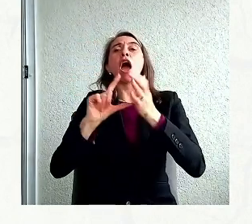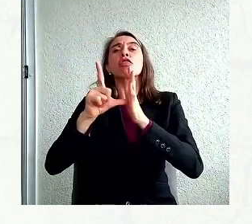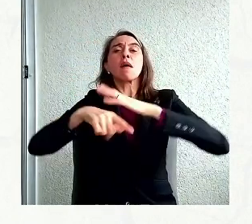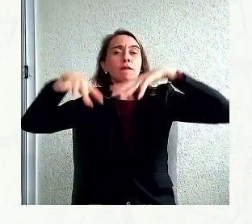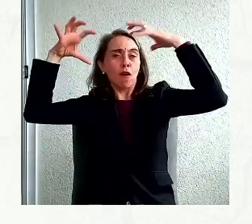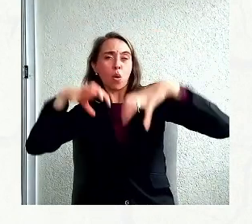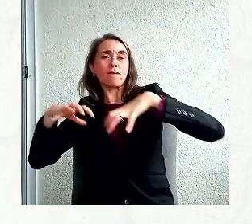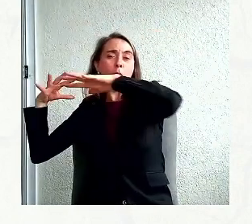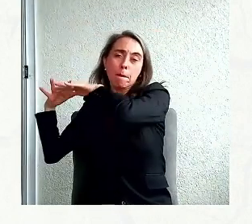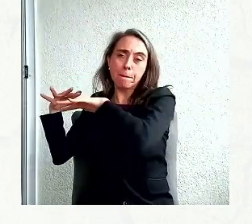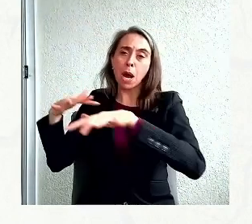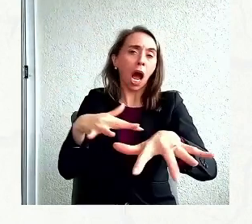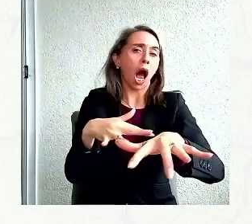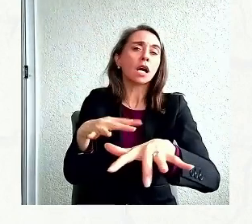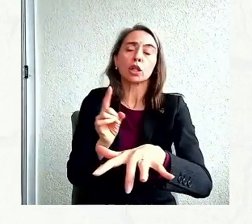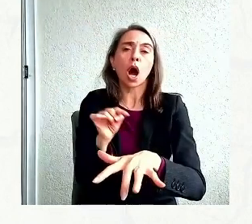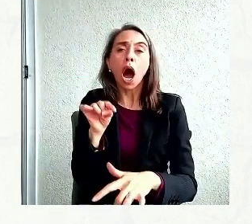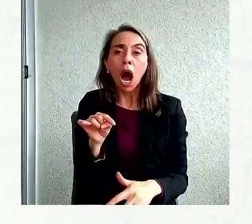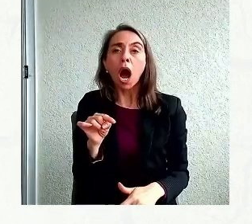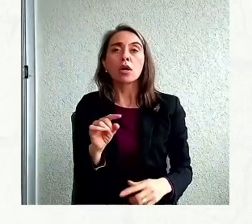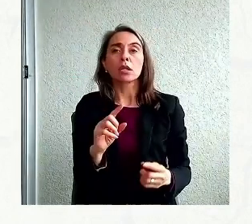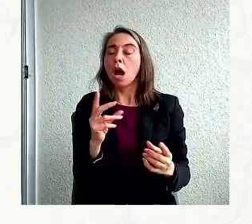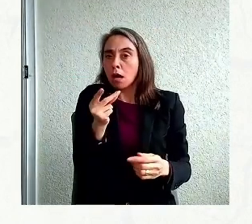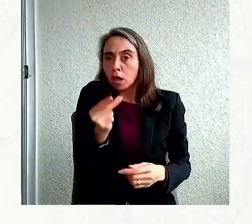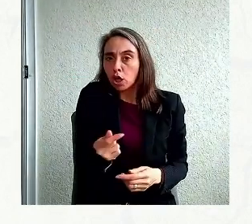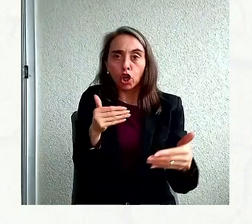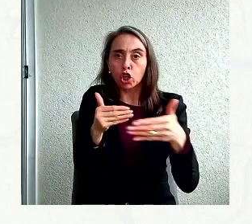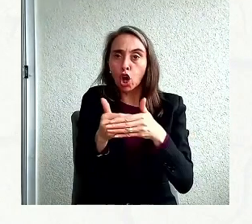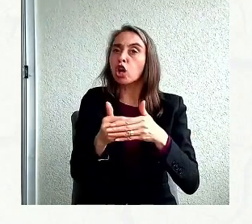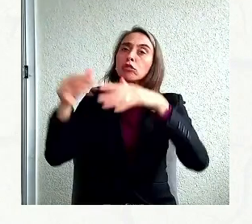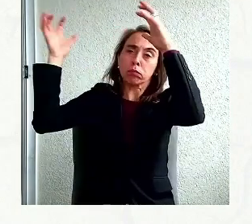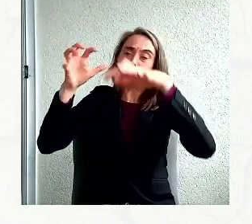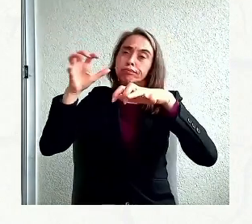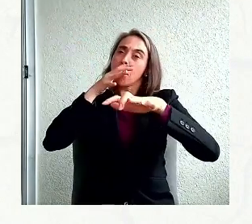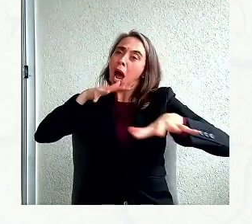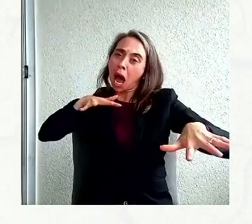Tenemos que entender eso en la estadística, cómo estos son